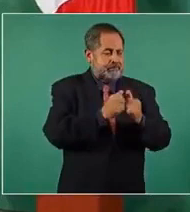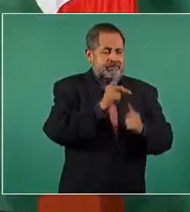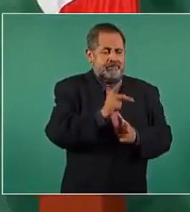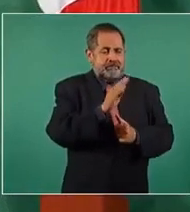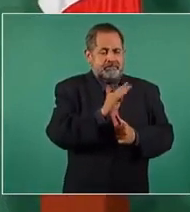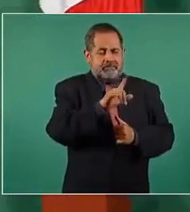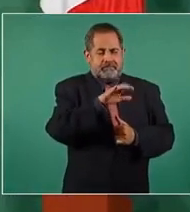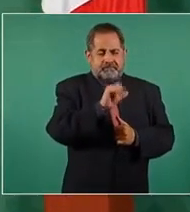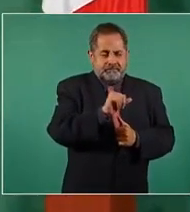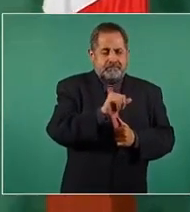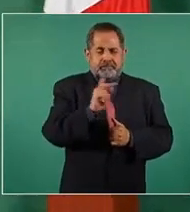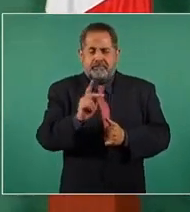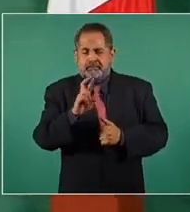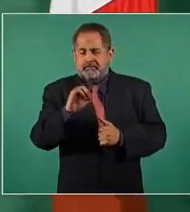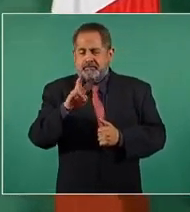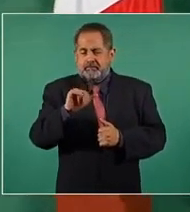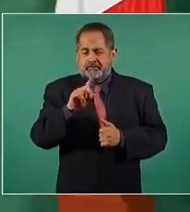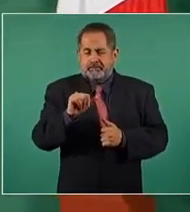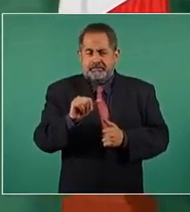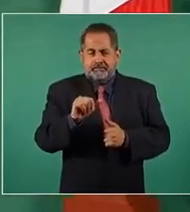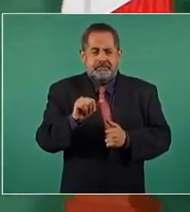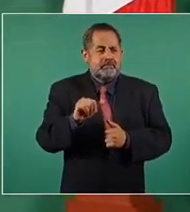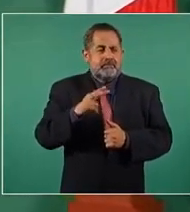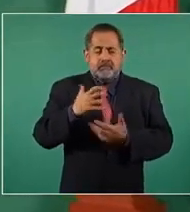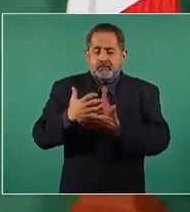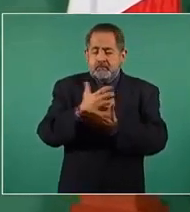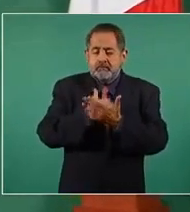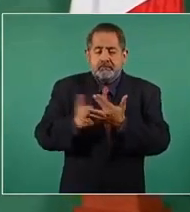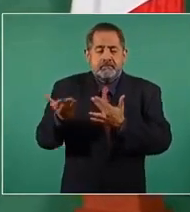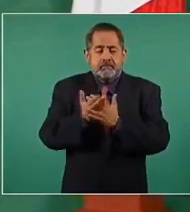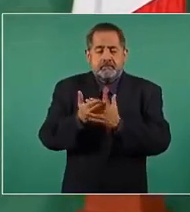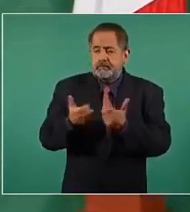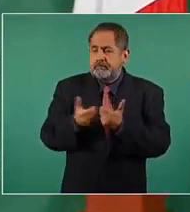privadas de utilidad compartida.